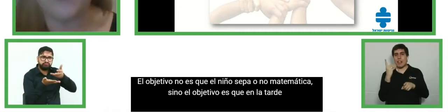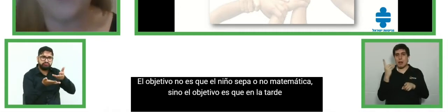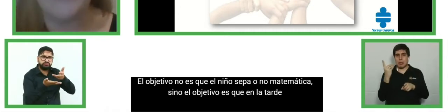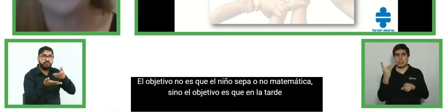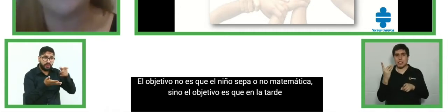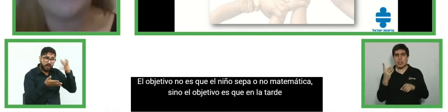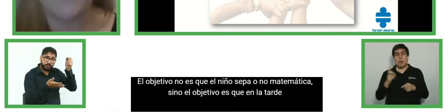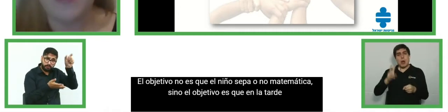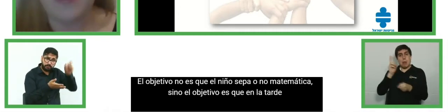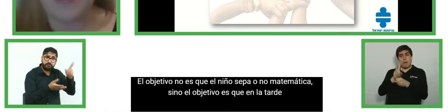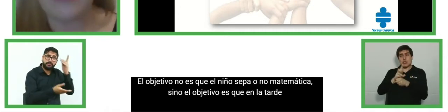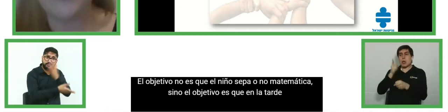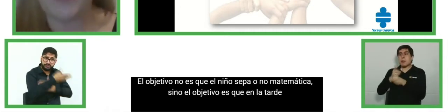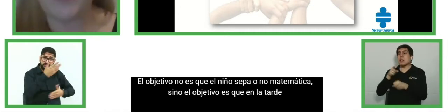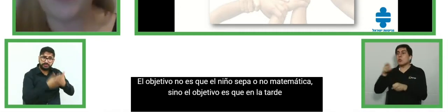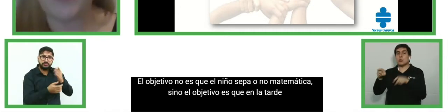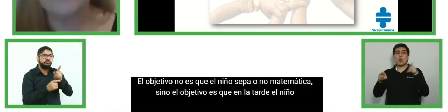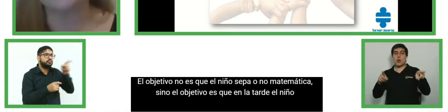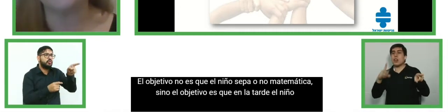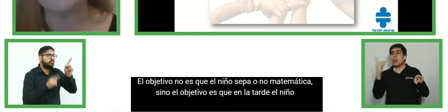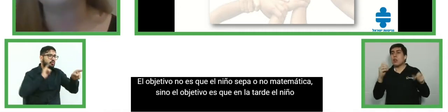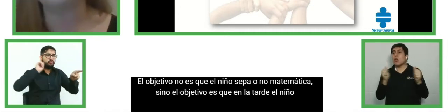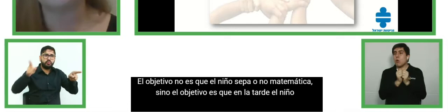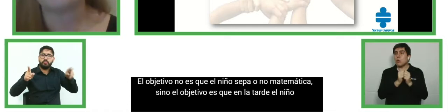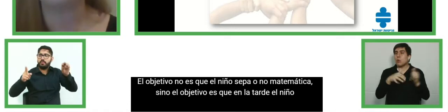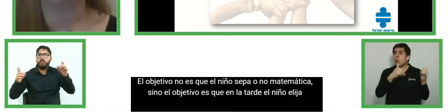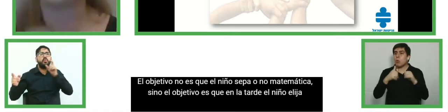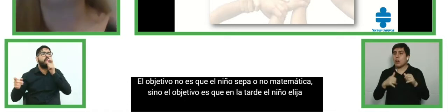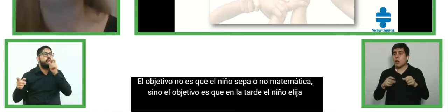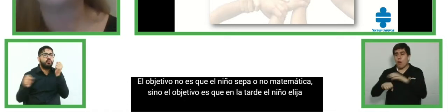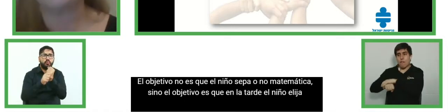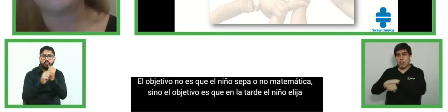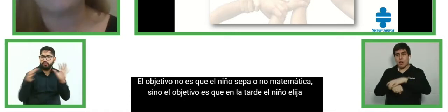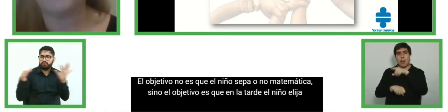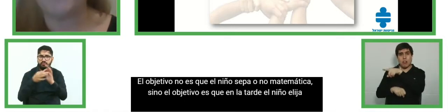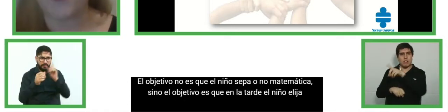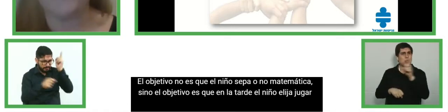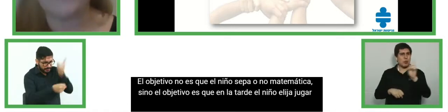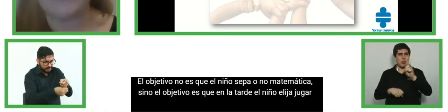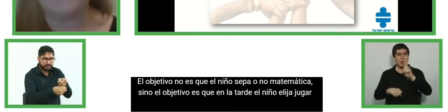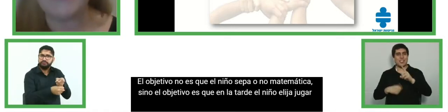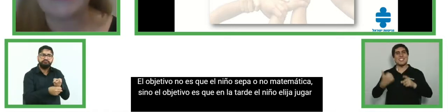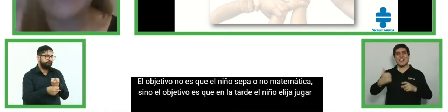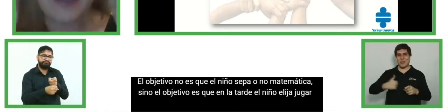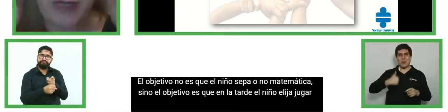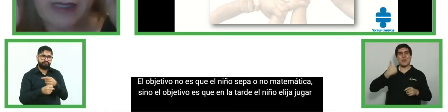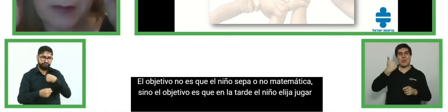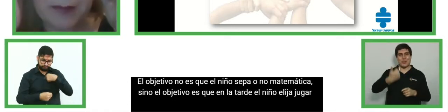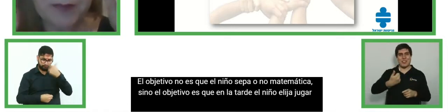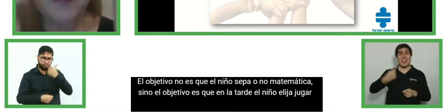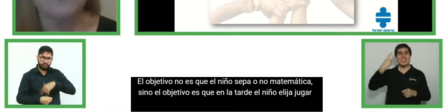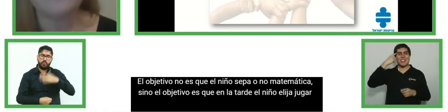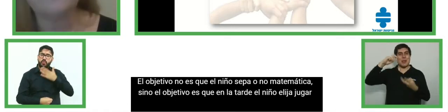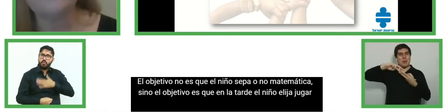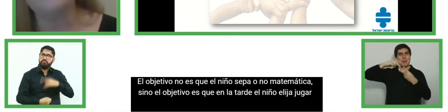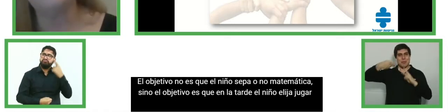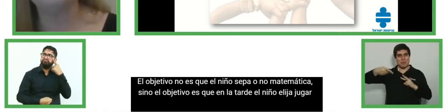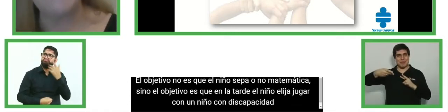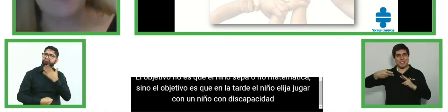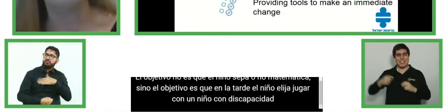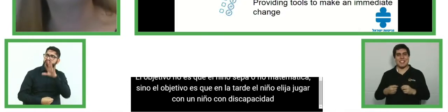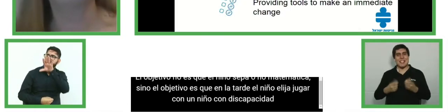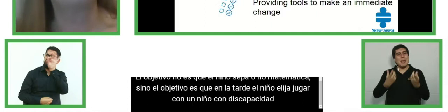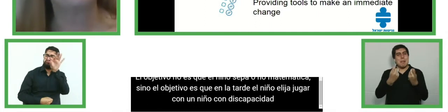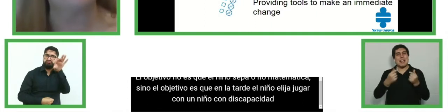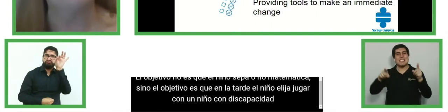esos niños. Y esa es la verdadera inclusión, y esa es la educación inclusiva real. Entonces tenemos que recordar que todos los jugadores tienen que ser